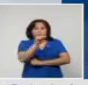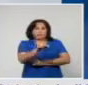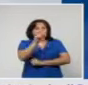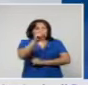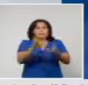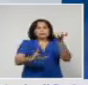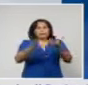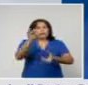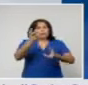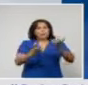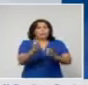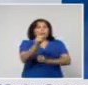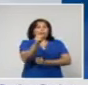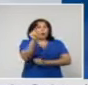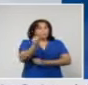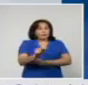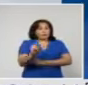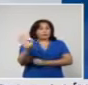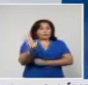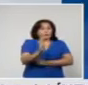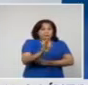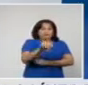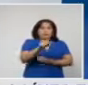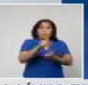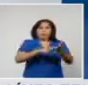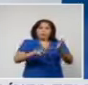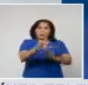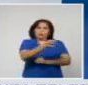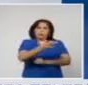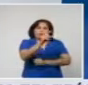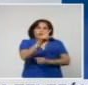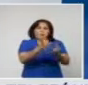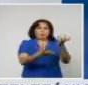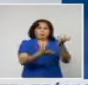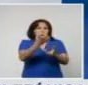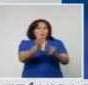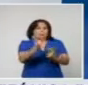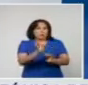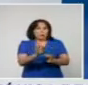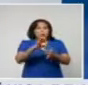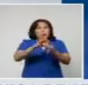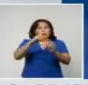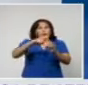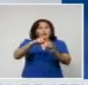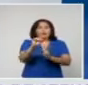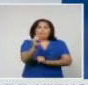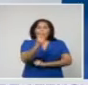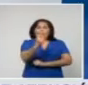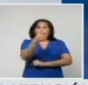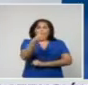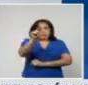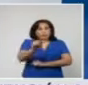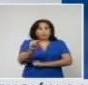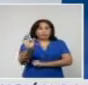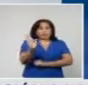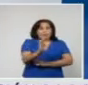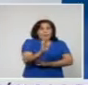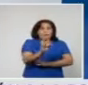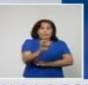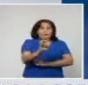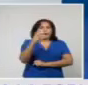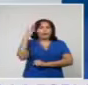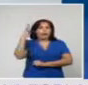Cienfuegos, un caso importado del propio municipio Cienfuegos, y Guantánamo también con un caso importado del